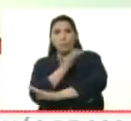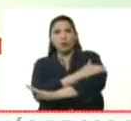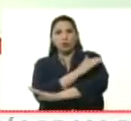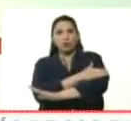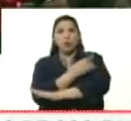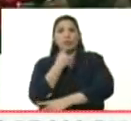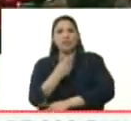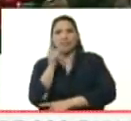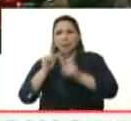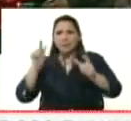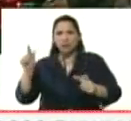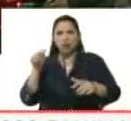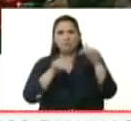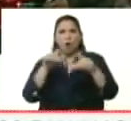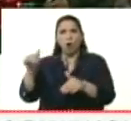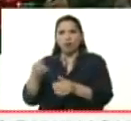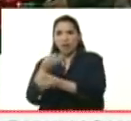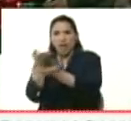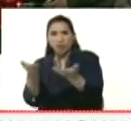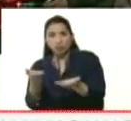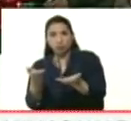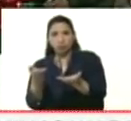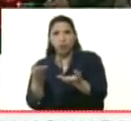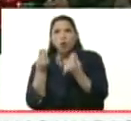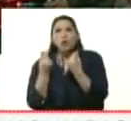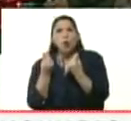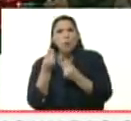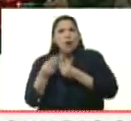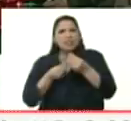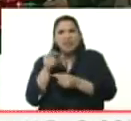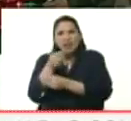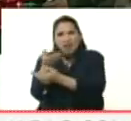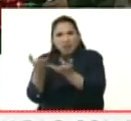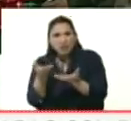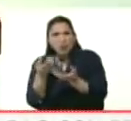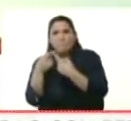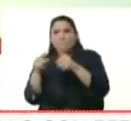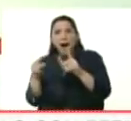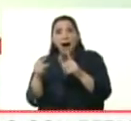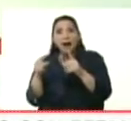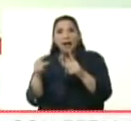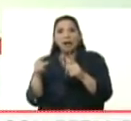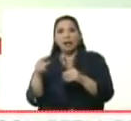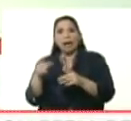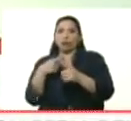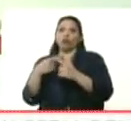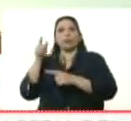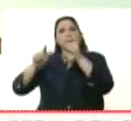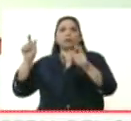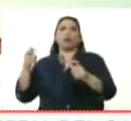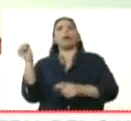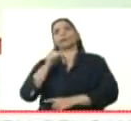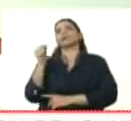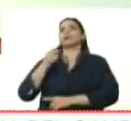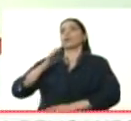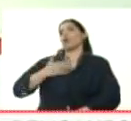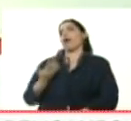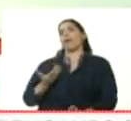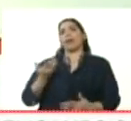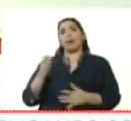vote por ellos. ¿Cómo van a hacer ellos para convencer a su propia gente? Porque ahí están